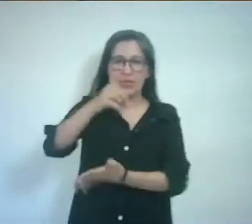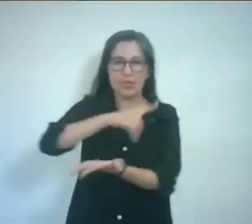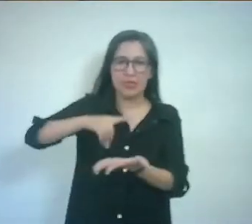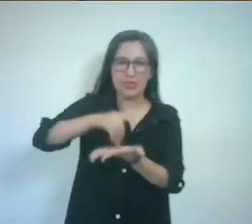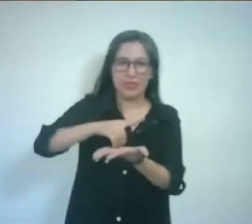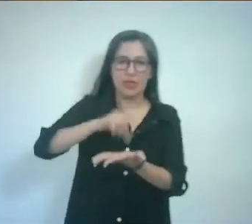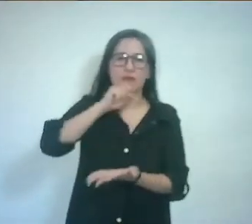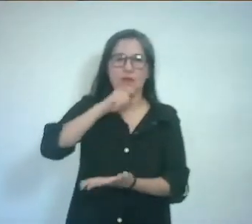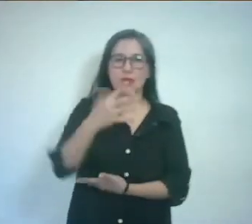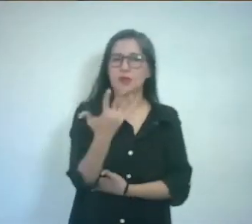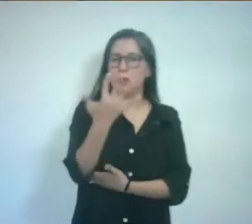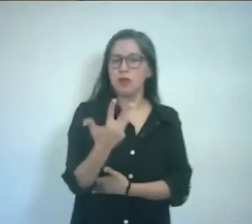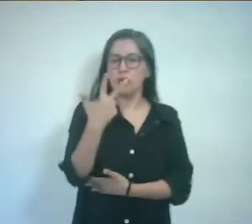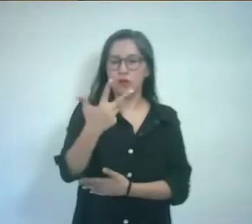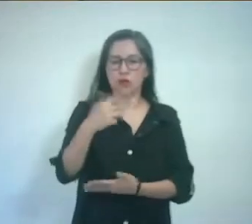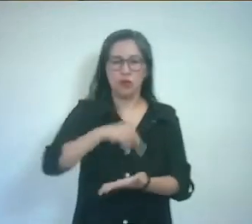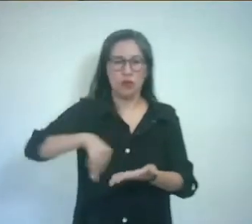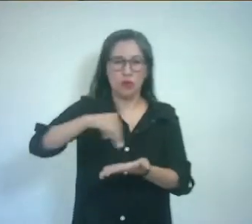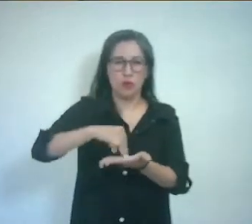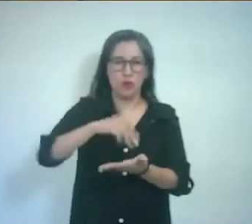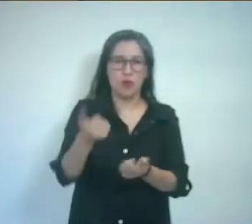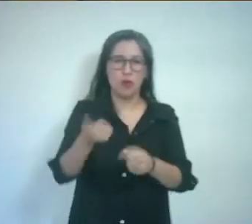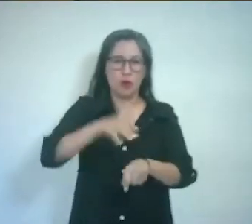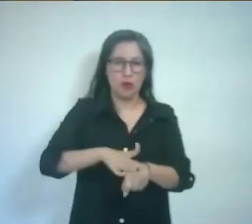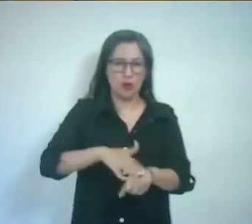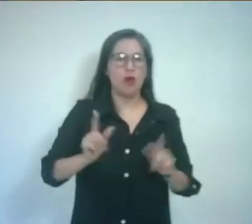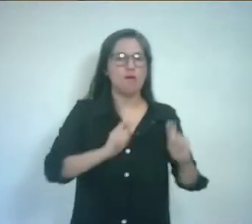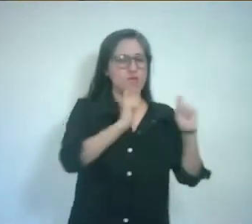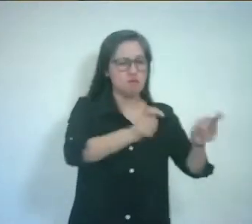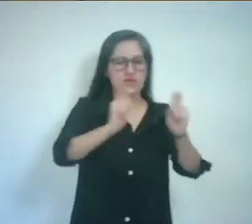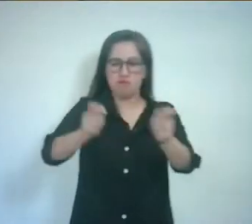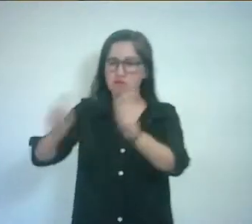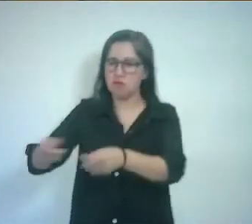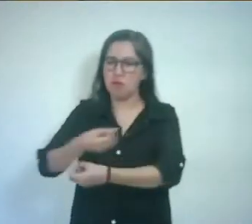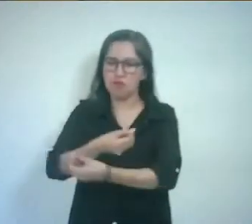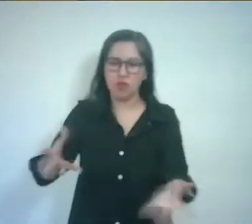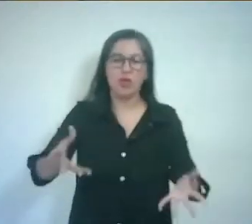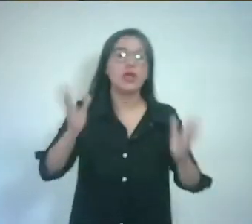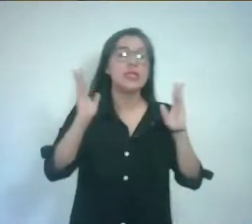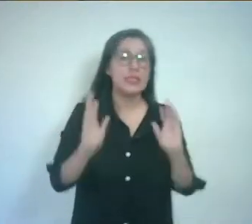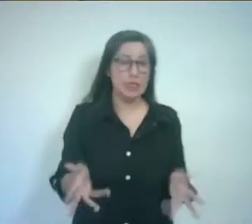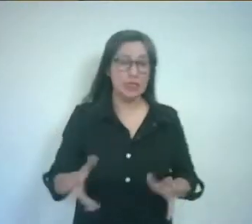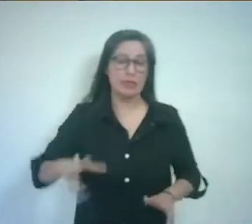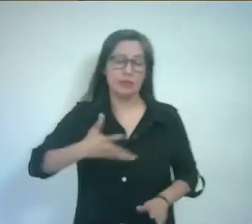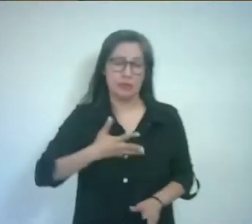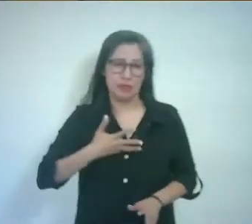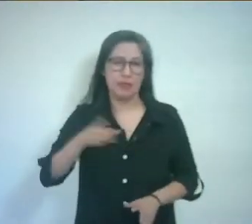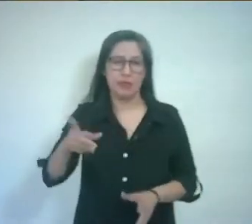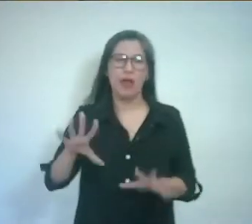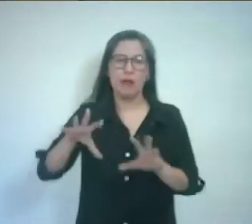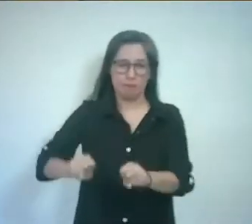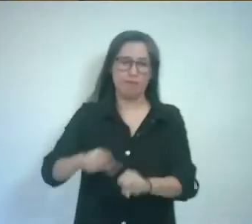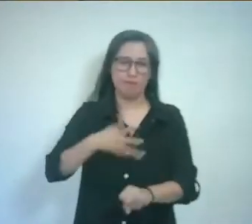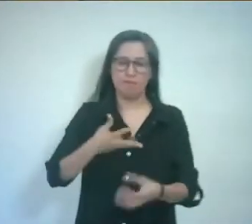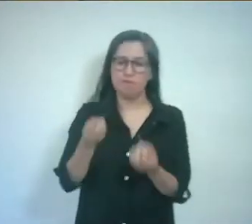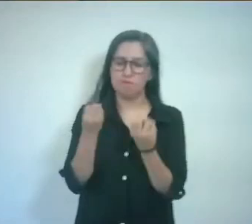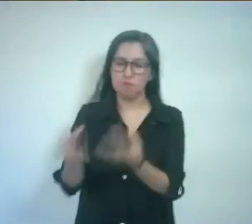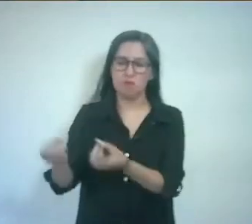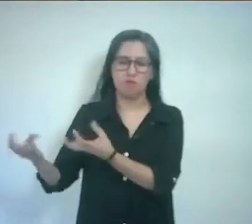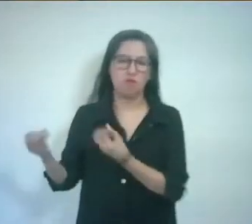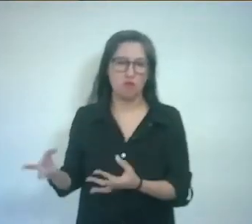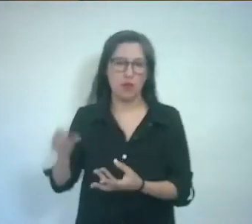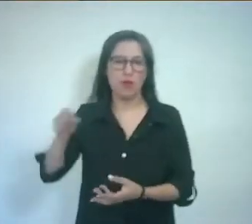58 ayuntamientos, mismos que ya se encuentran en poder de las presidencias de las mesas directivas de casilla. Hemos previsto